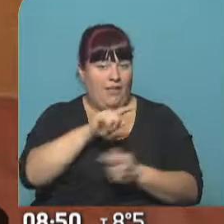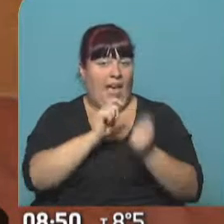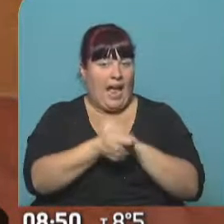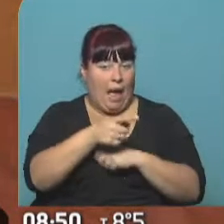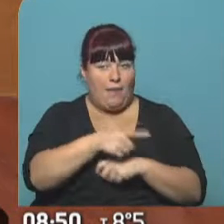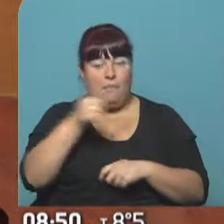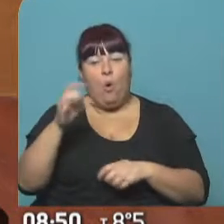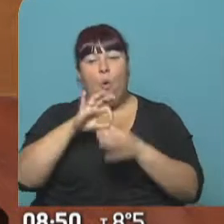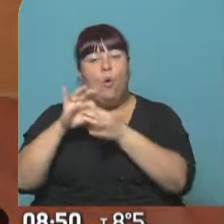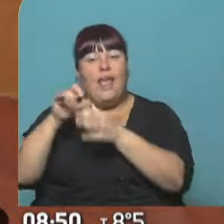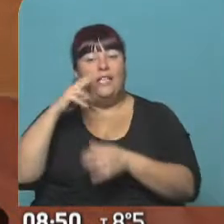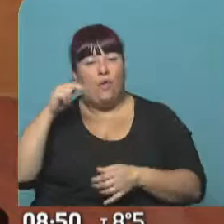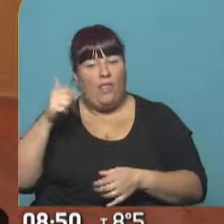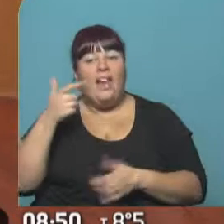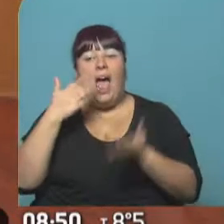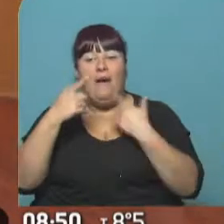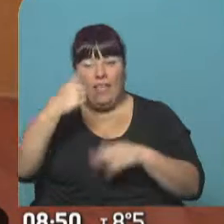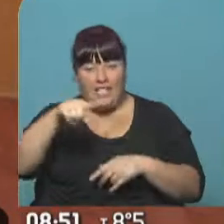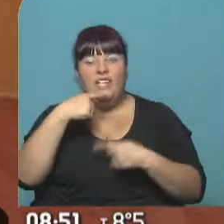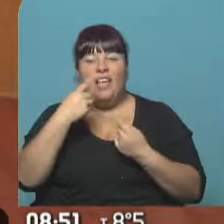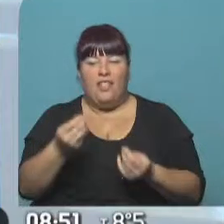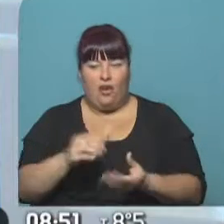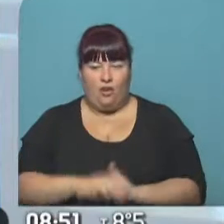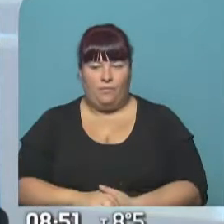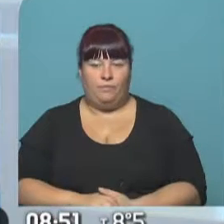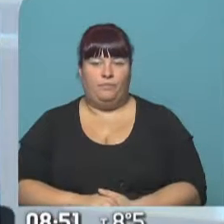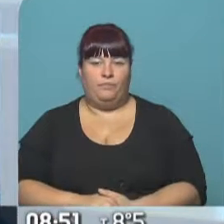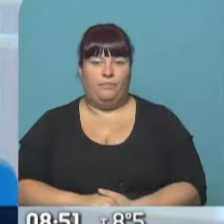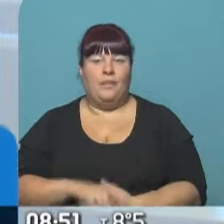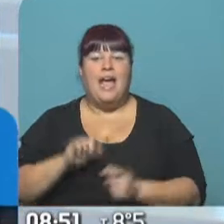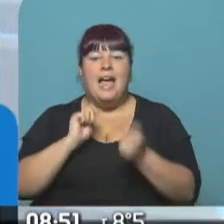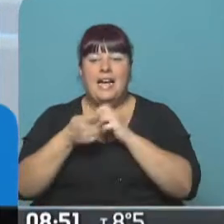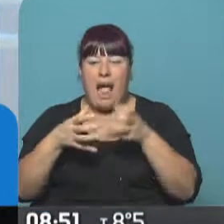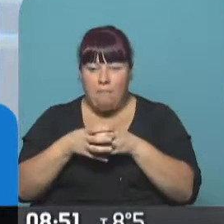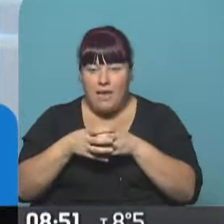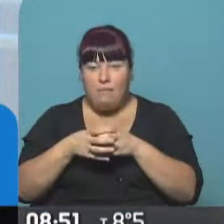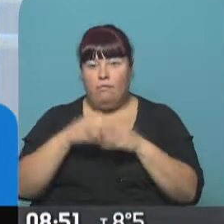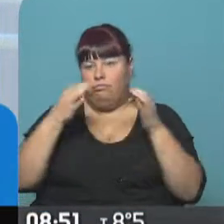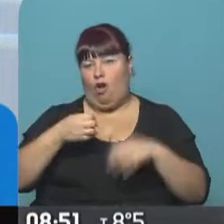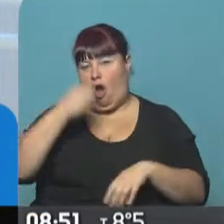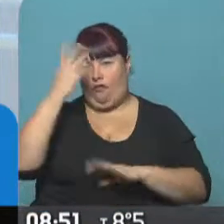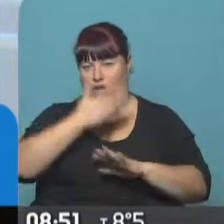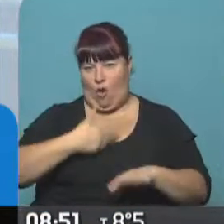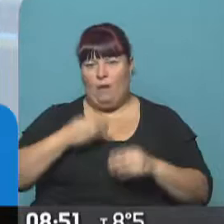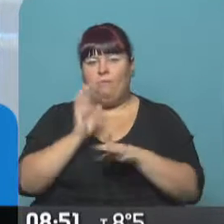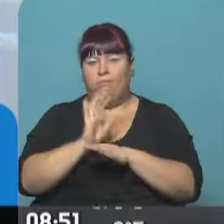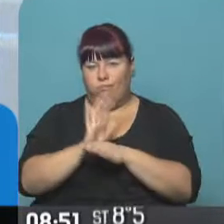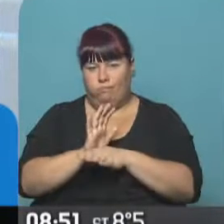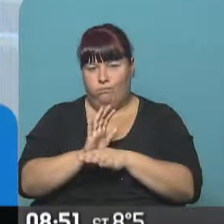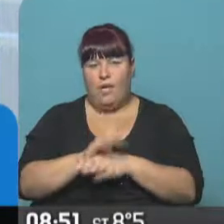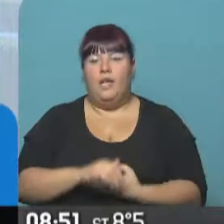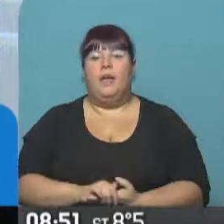y de unidad ciudadana hablamos con ellos y esto nos decía cambiemos ha recibido de oficialismo que creo que con esto